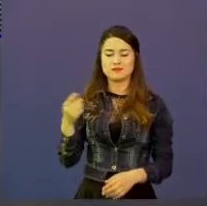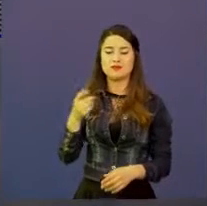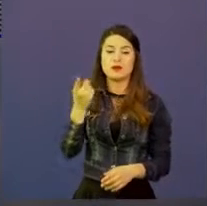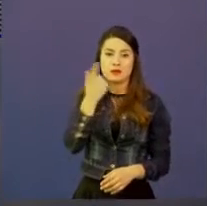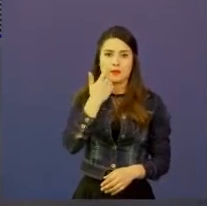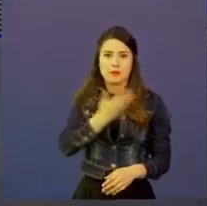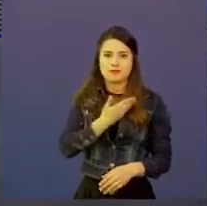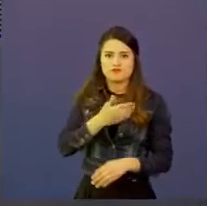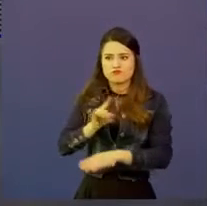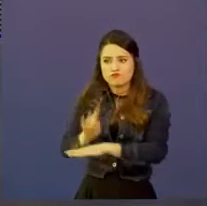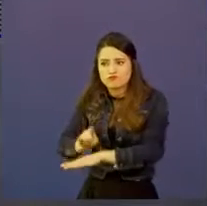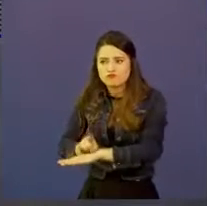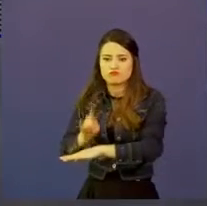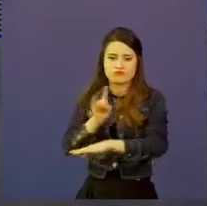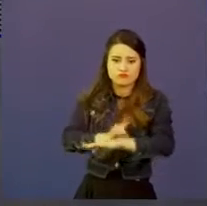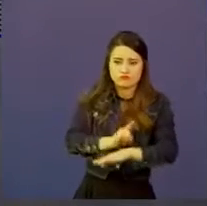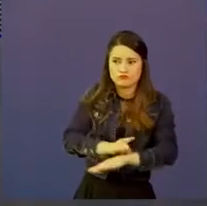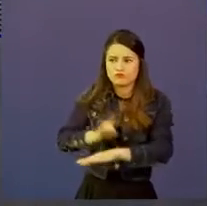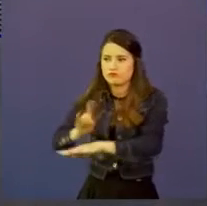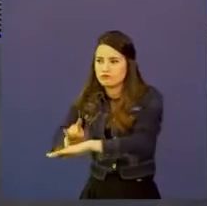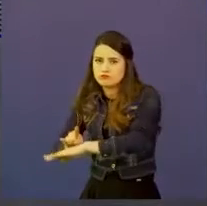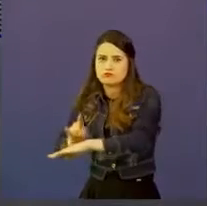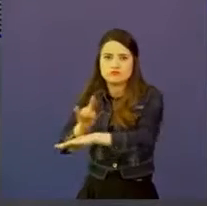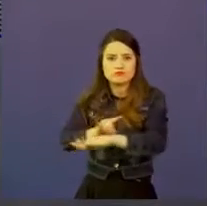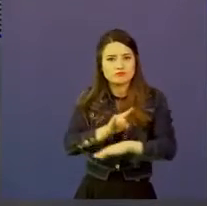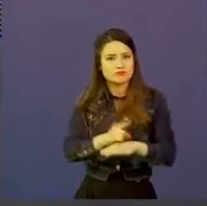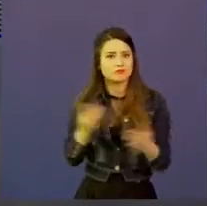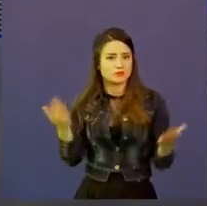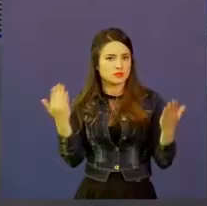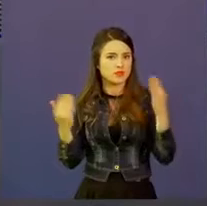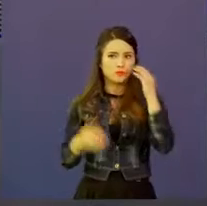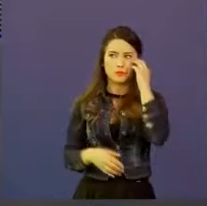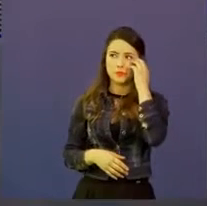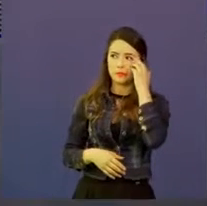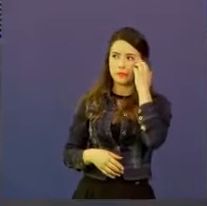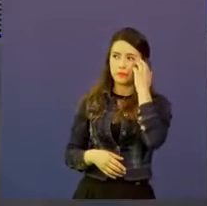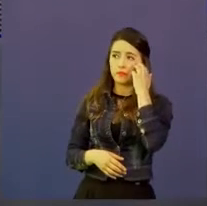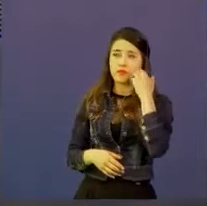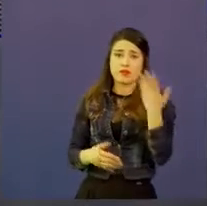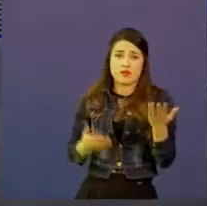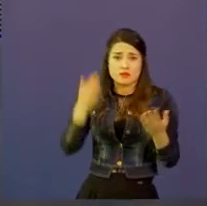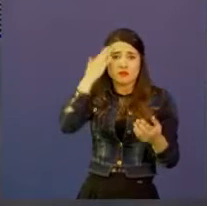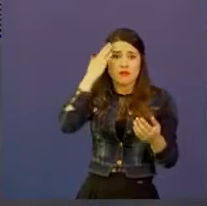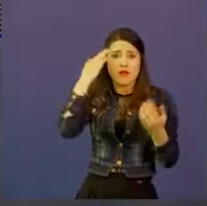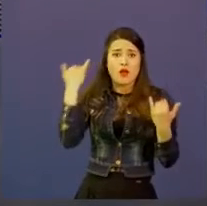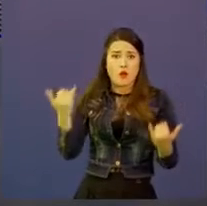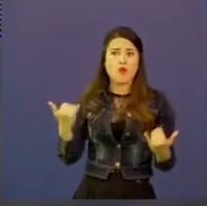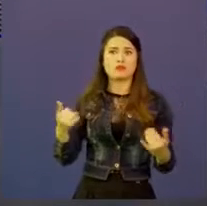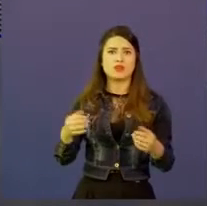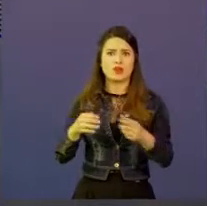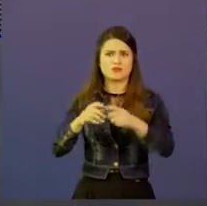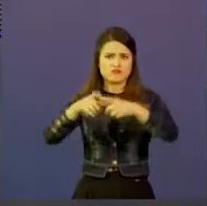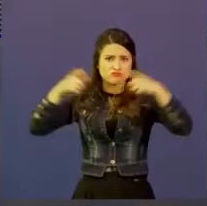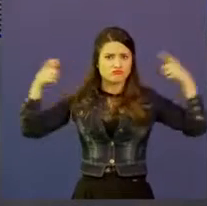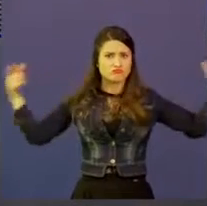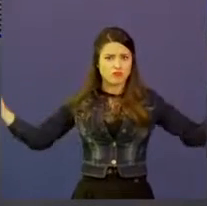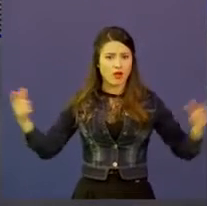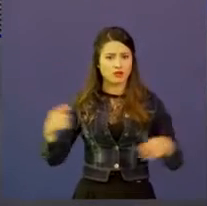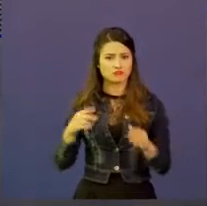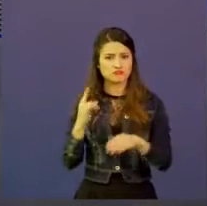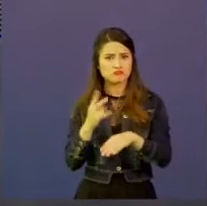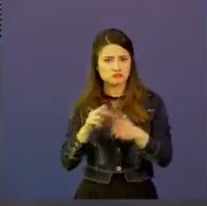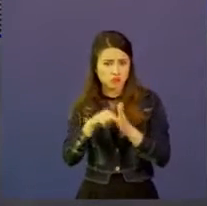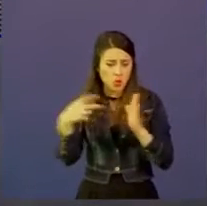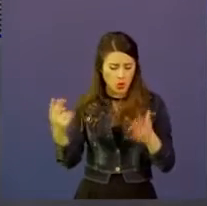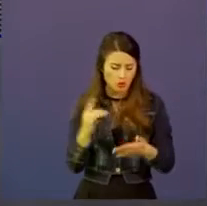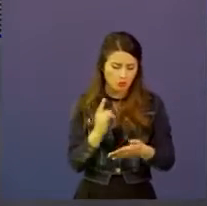que la tecnología, que además tenemos una infraestructura mucho mejor que muchos países de Latinoamérica, cómo definitivamente